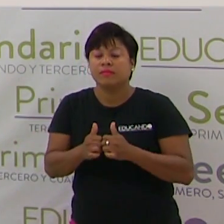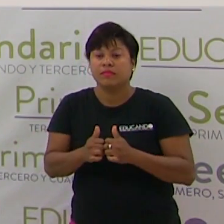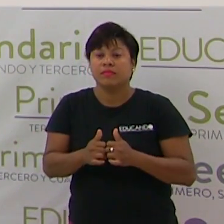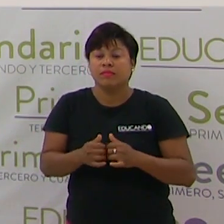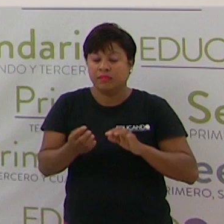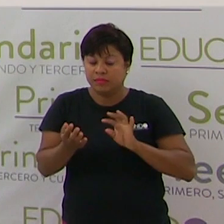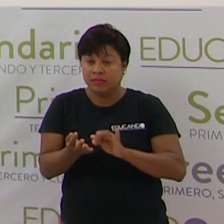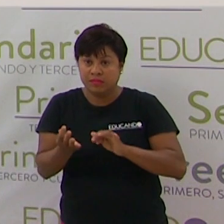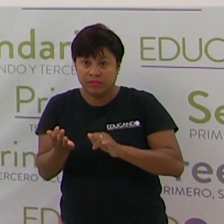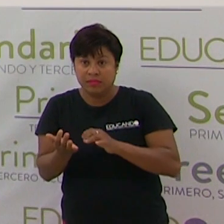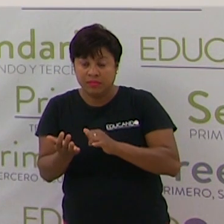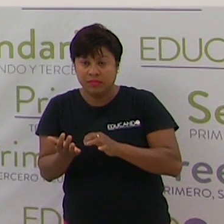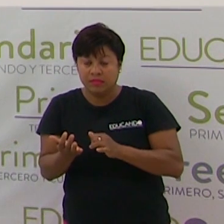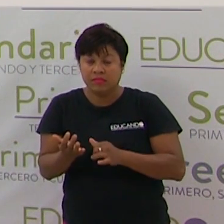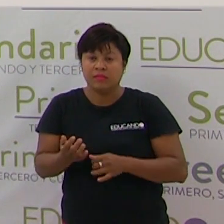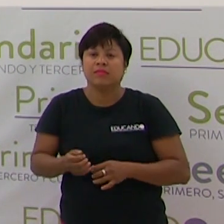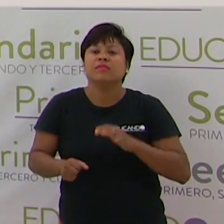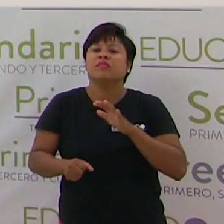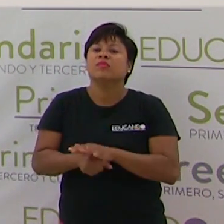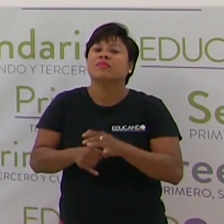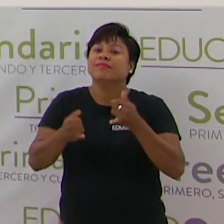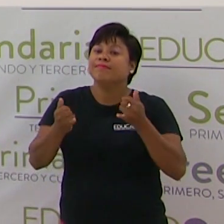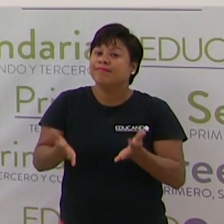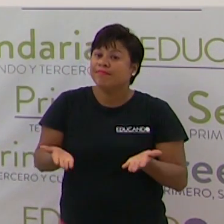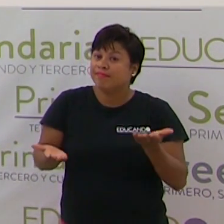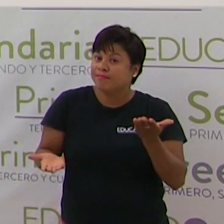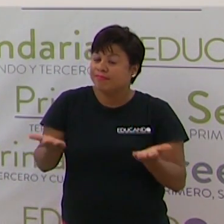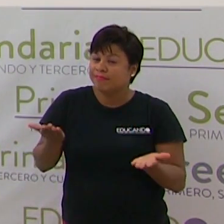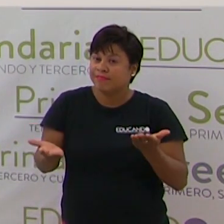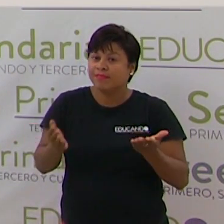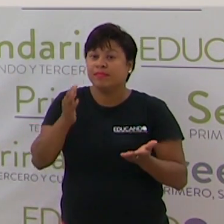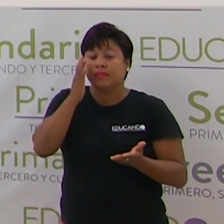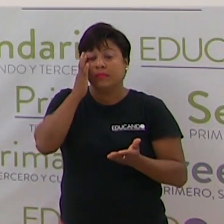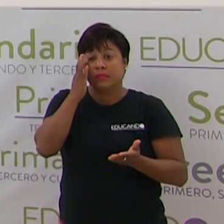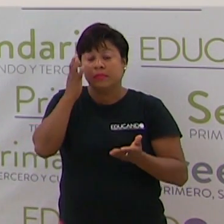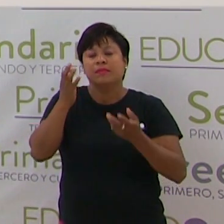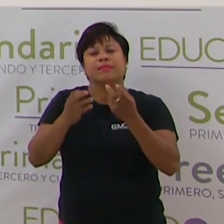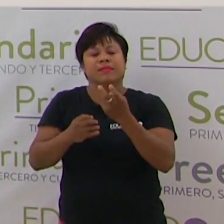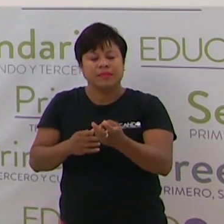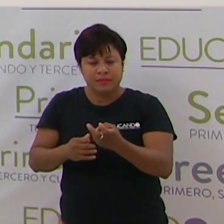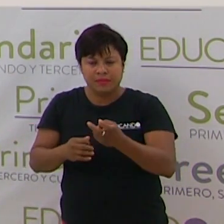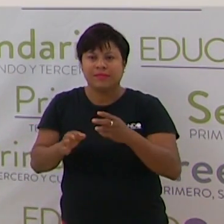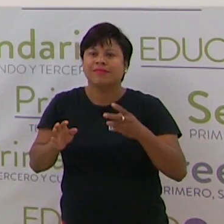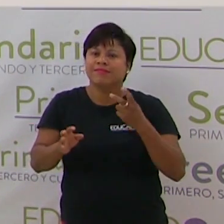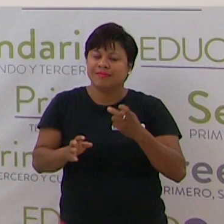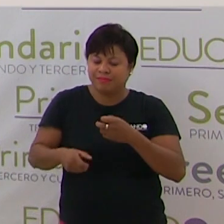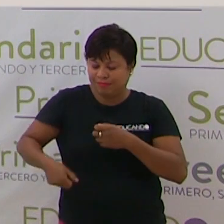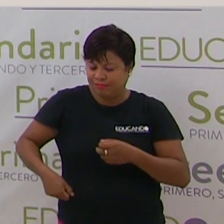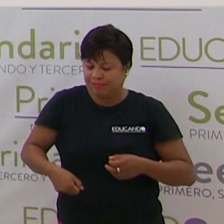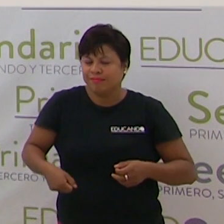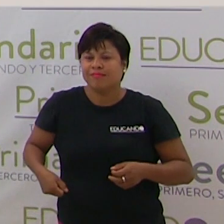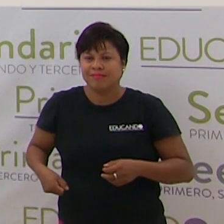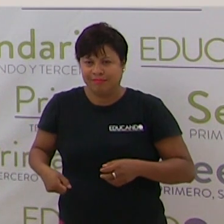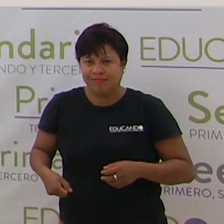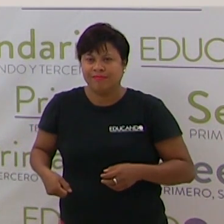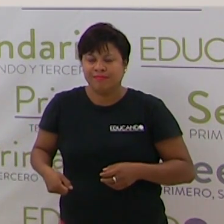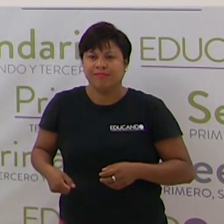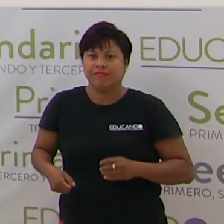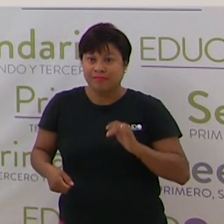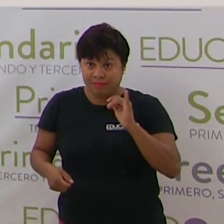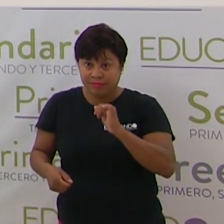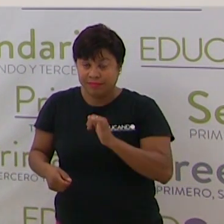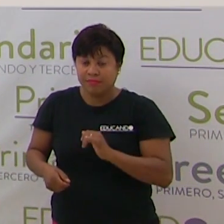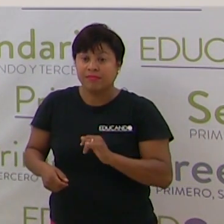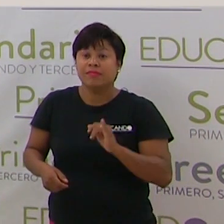el sacapuntas, ¿cuál pesa más? Pues, por lógica, la lonchera. ¿Sí?